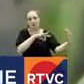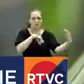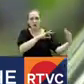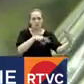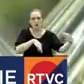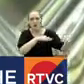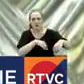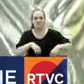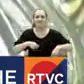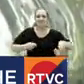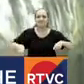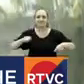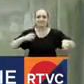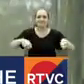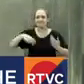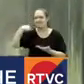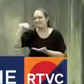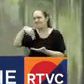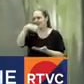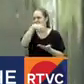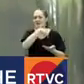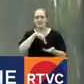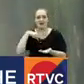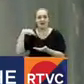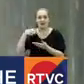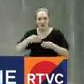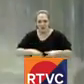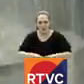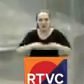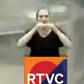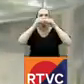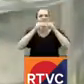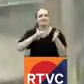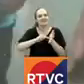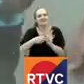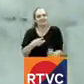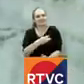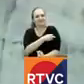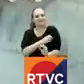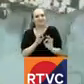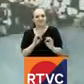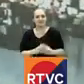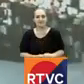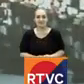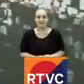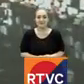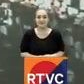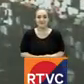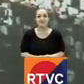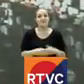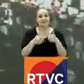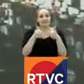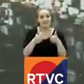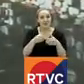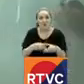currulao afro. Quien toma biche, dicen algunos, renuevan su energía. Pues